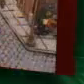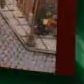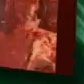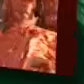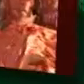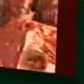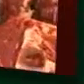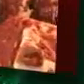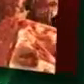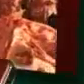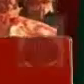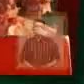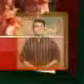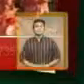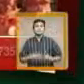Oruro.